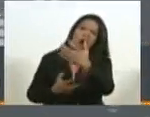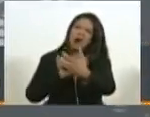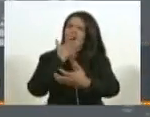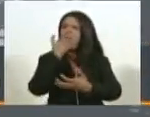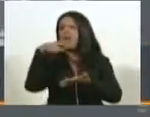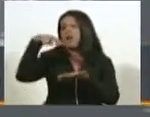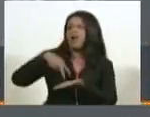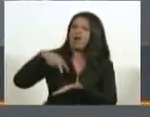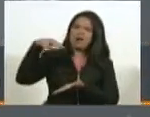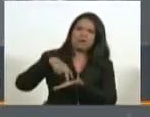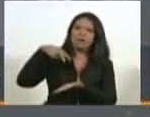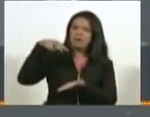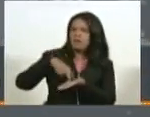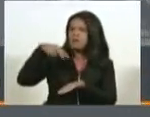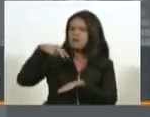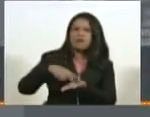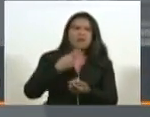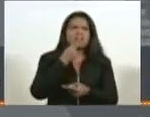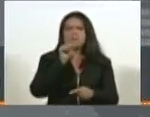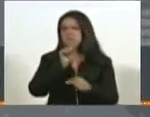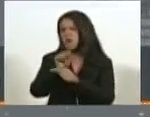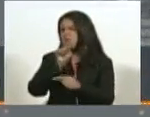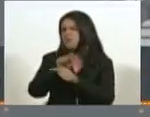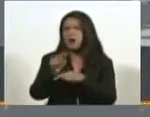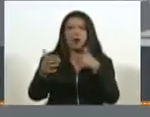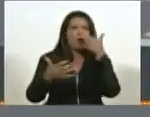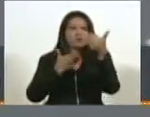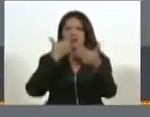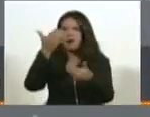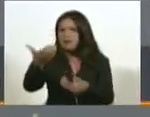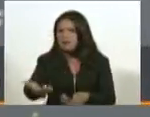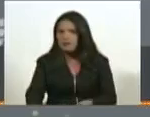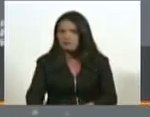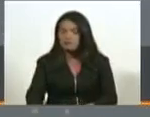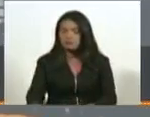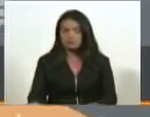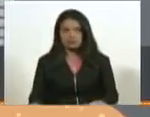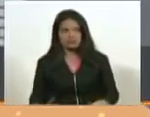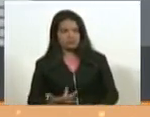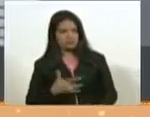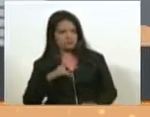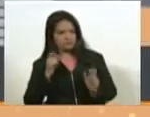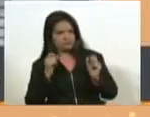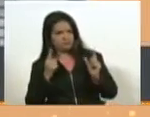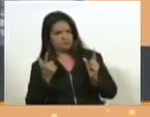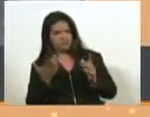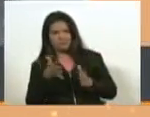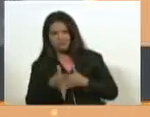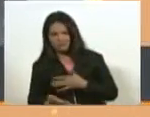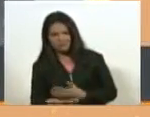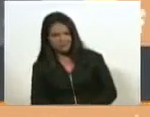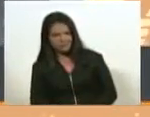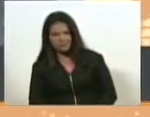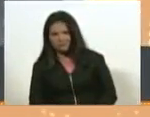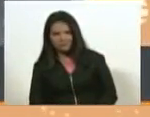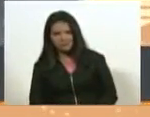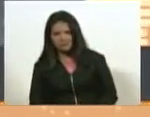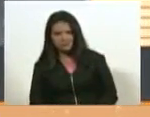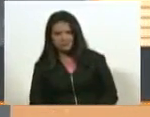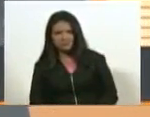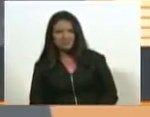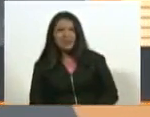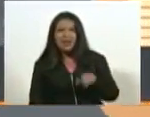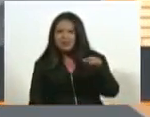gritaban y brincaban y saltaban y decían cosas inverosímiles. Dice, ¿pero qué es eso? Eso no es la